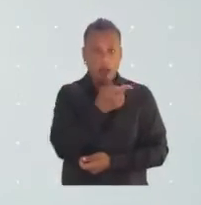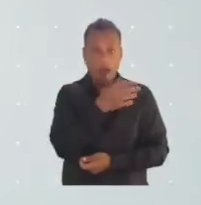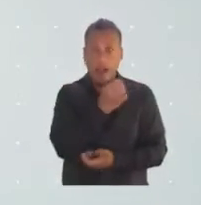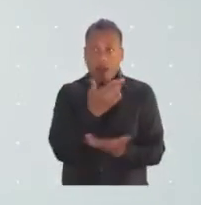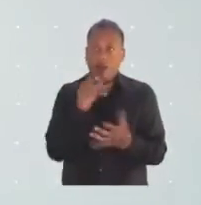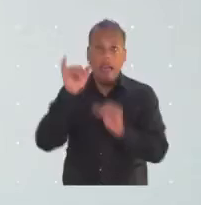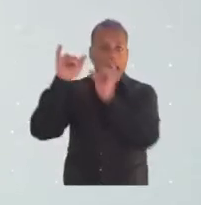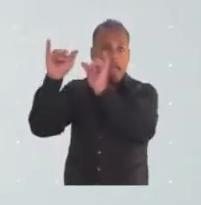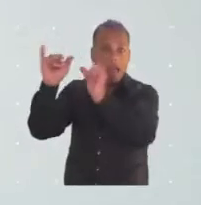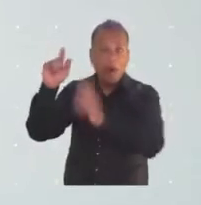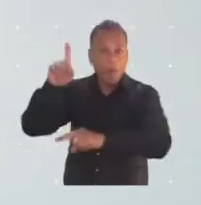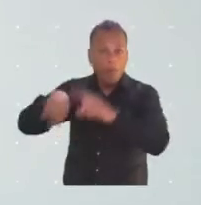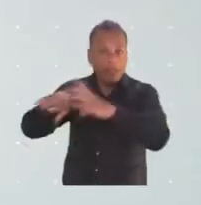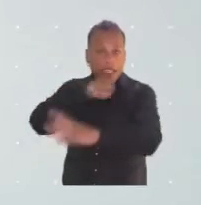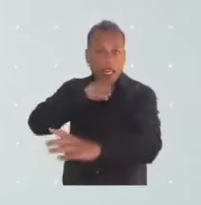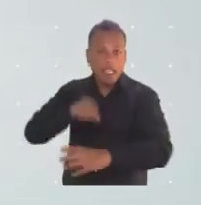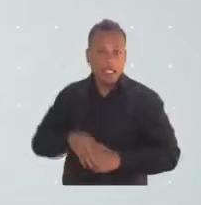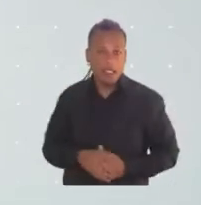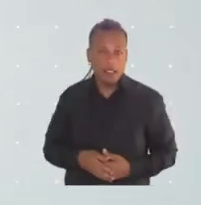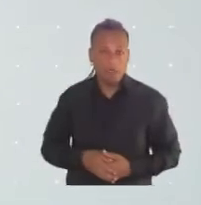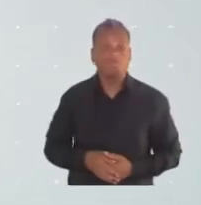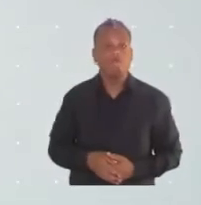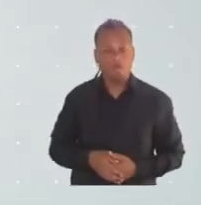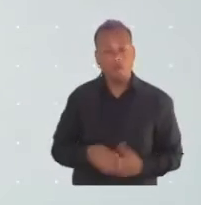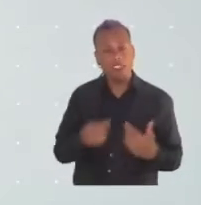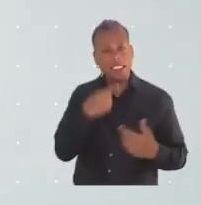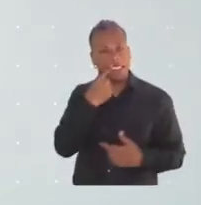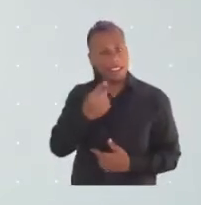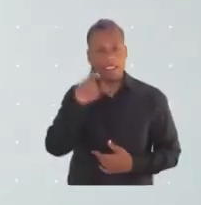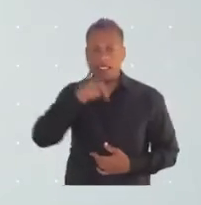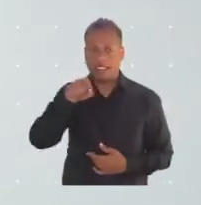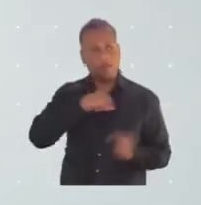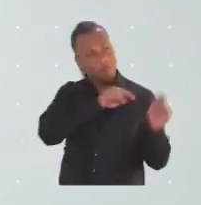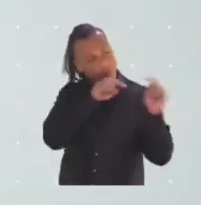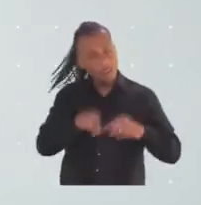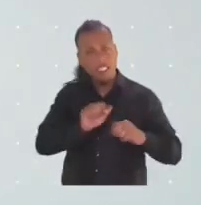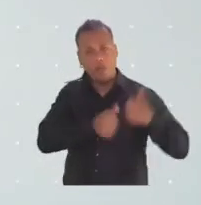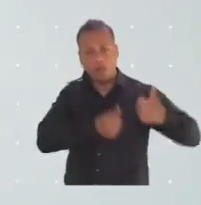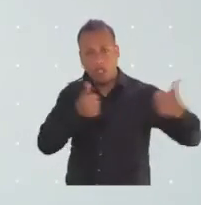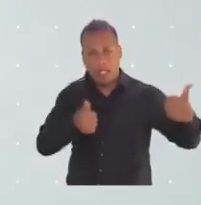La comunidad pide mayor presencia de las autoridades, no solo para remover los